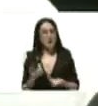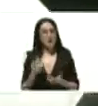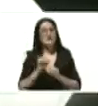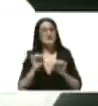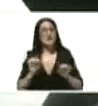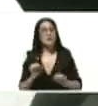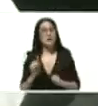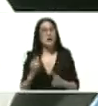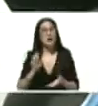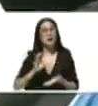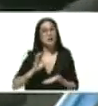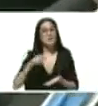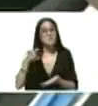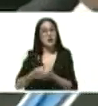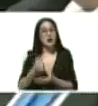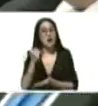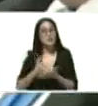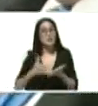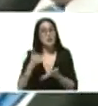poderosos.